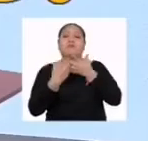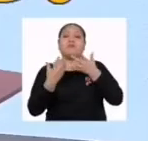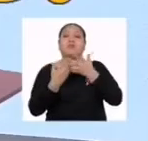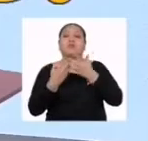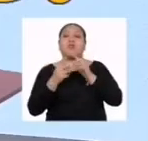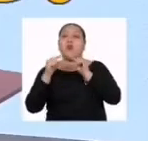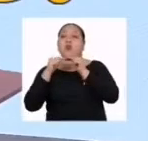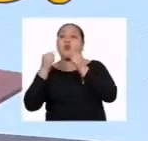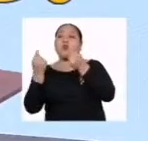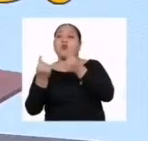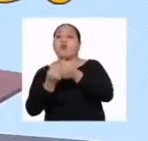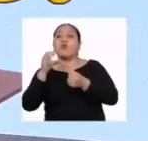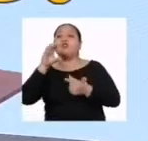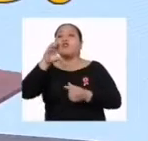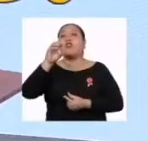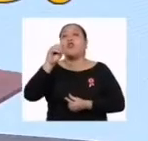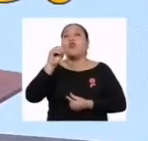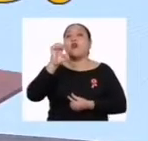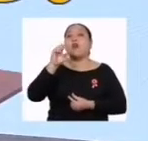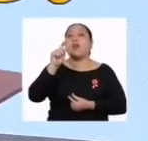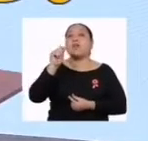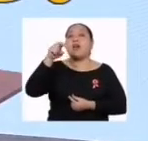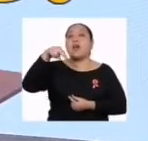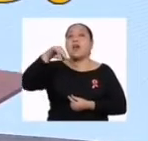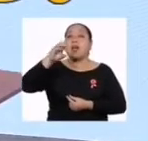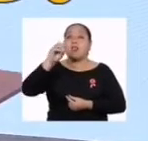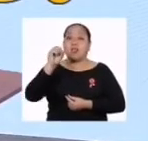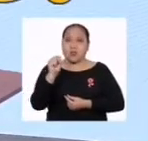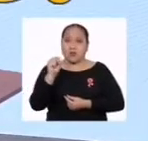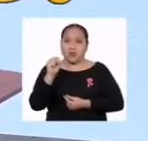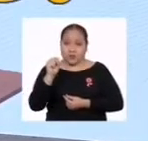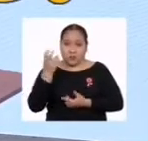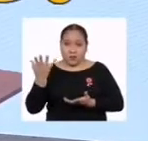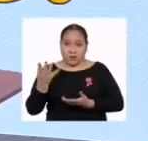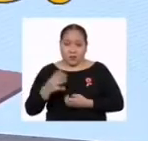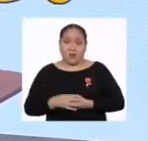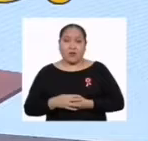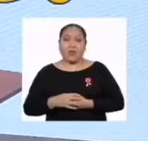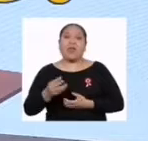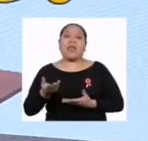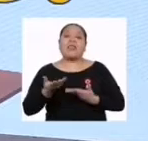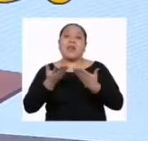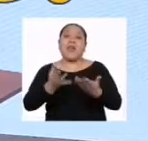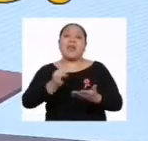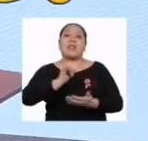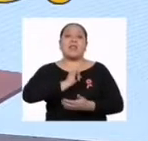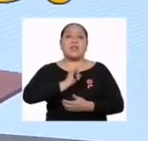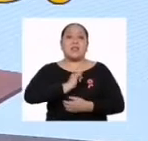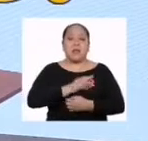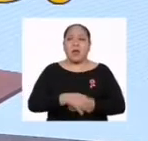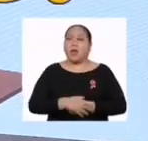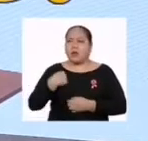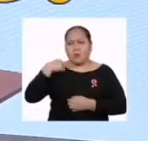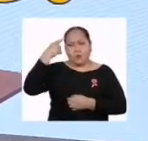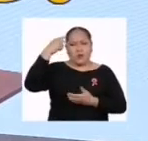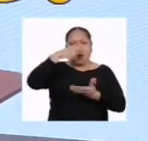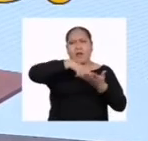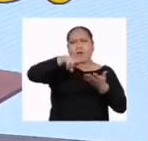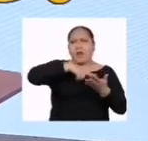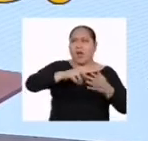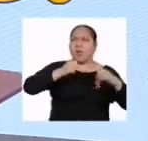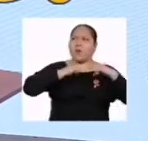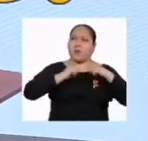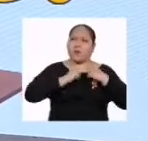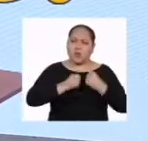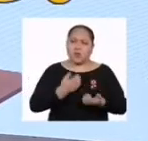identidad? Yo creo que cualquier deporte, o una danza incluso, que como sabemos implica movimiento, garantiza la interacción con